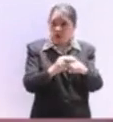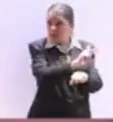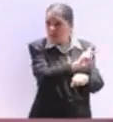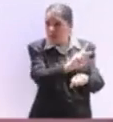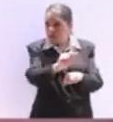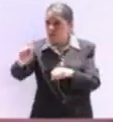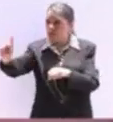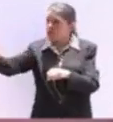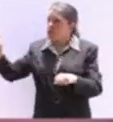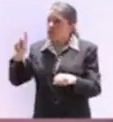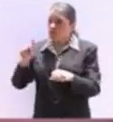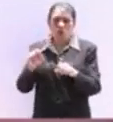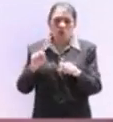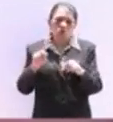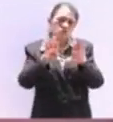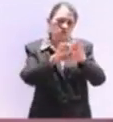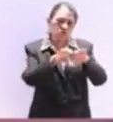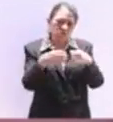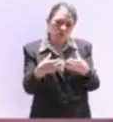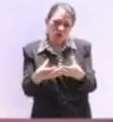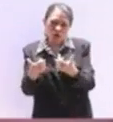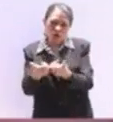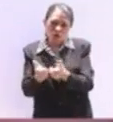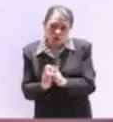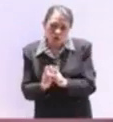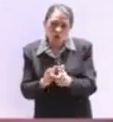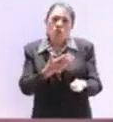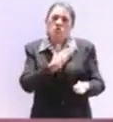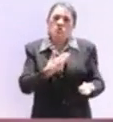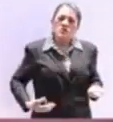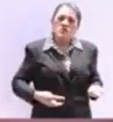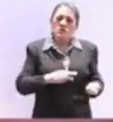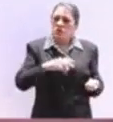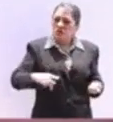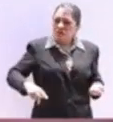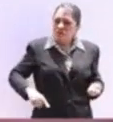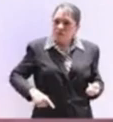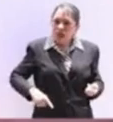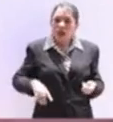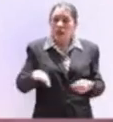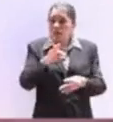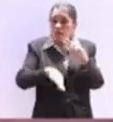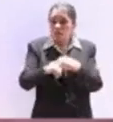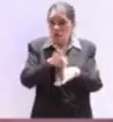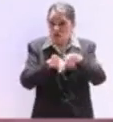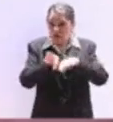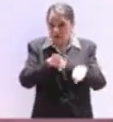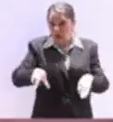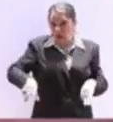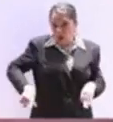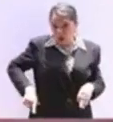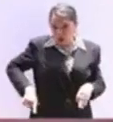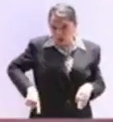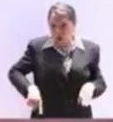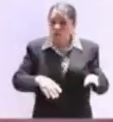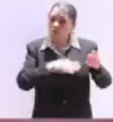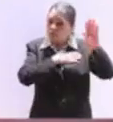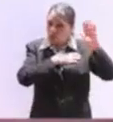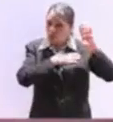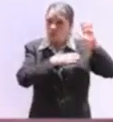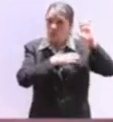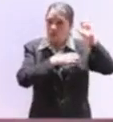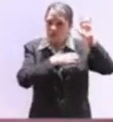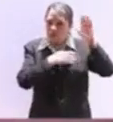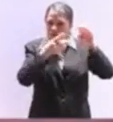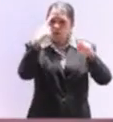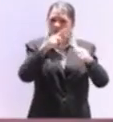evaluar los niveles de pobreza. Y todos los servidores públicos debemos estar comprometidos al